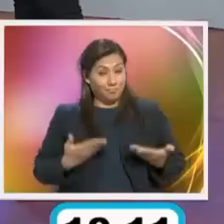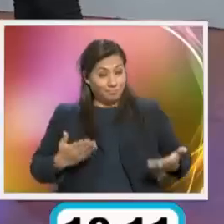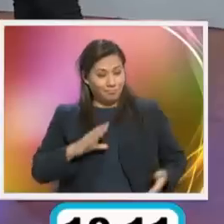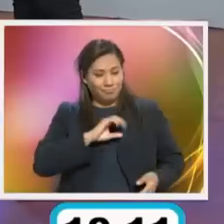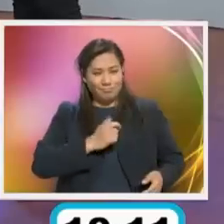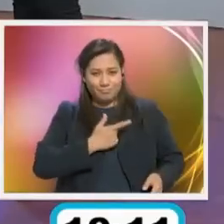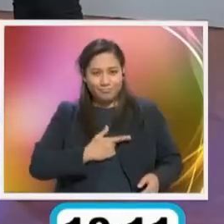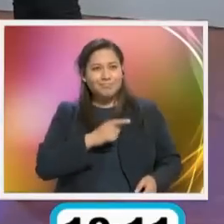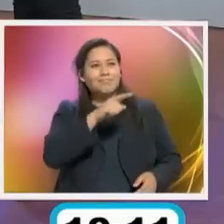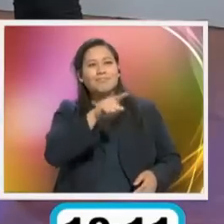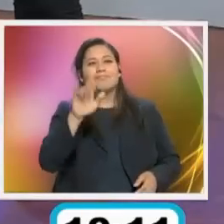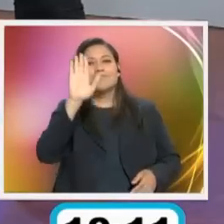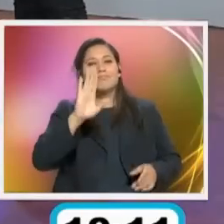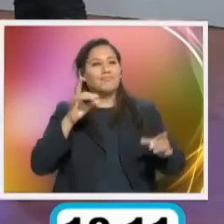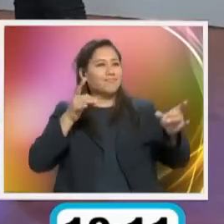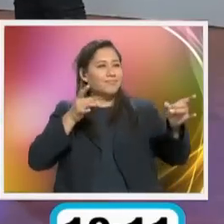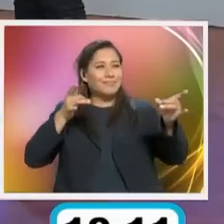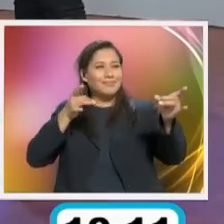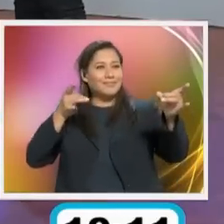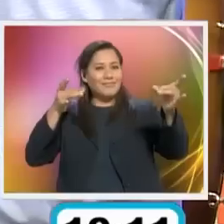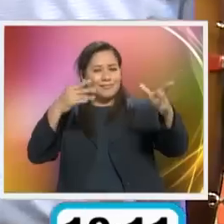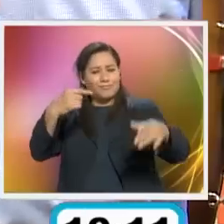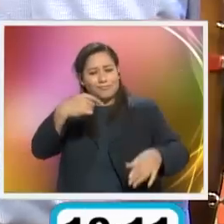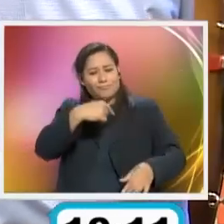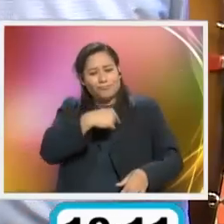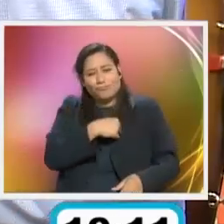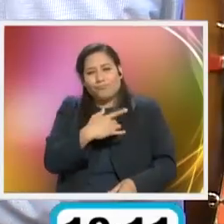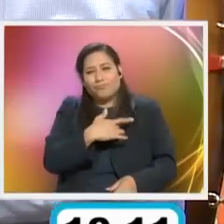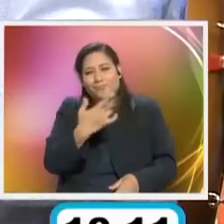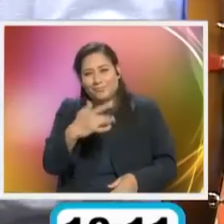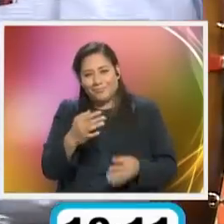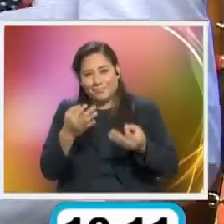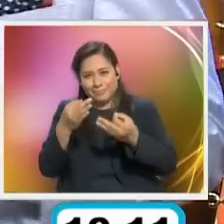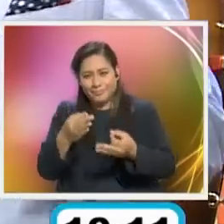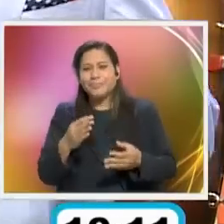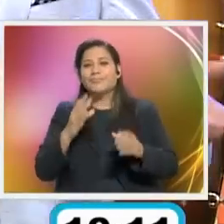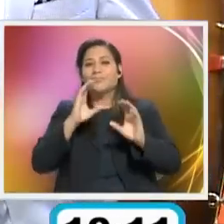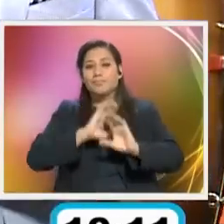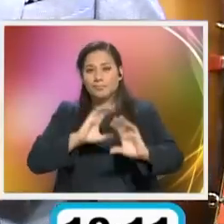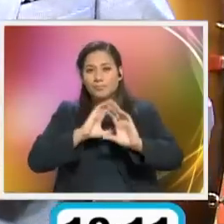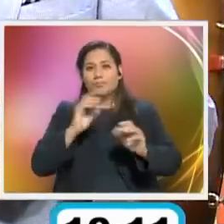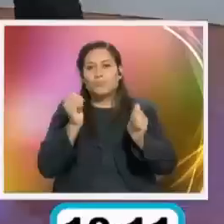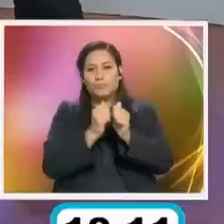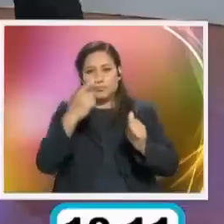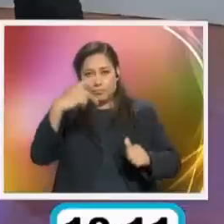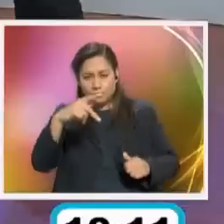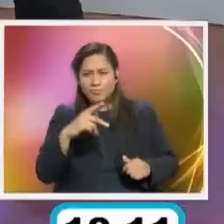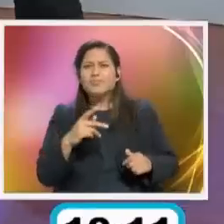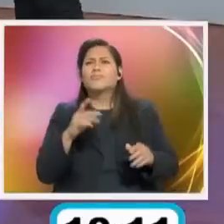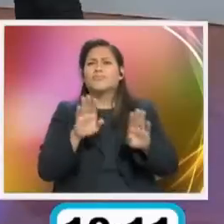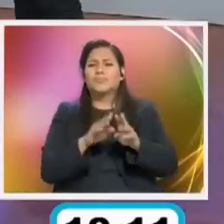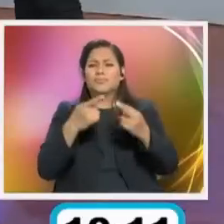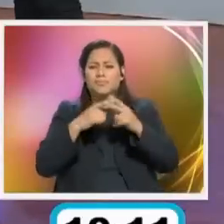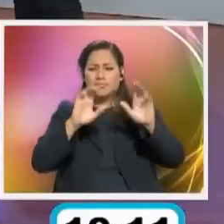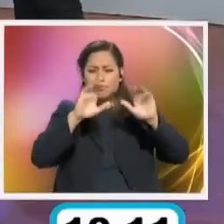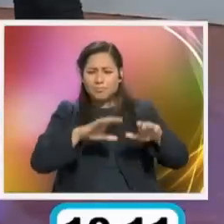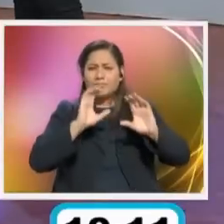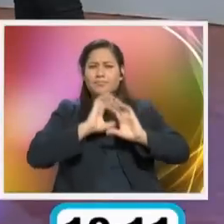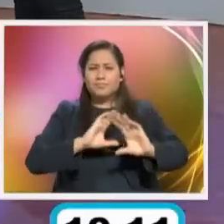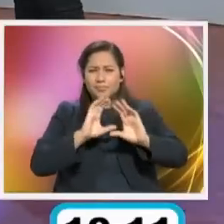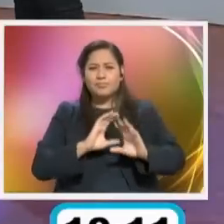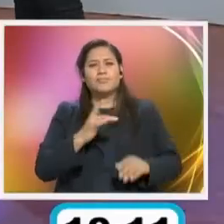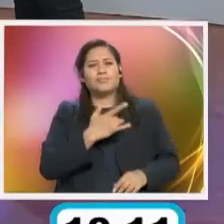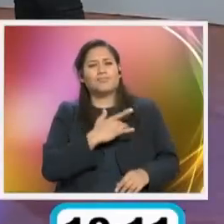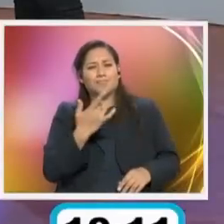ustedes son una especie de cupidos a través de sus instrumentos y sus canciones. Cuéntenos, ¿cómo empezaron a cantar, cómo empezaron a hacernos bailar y